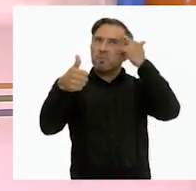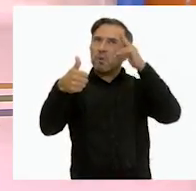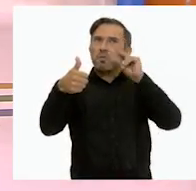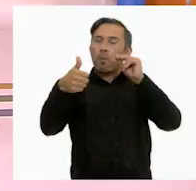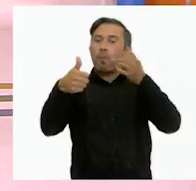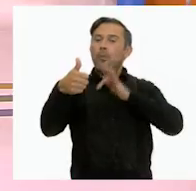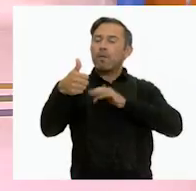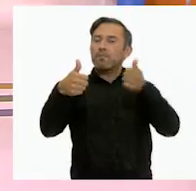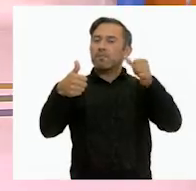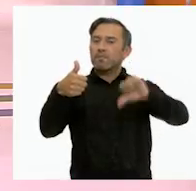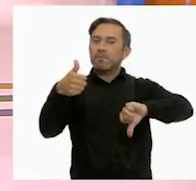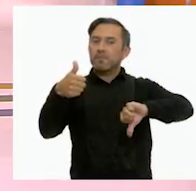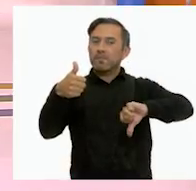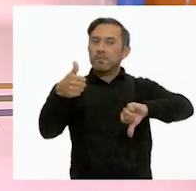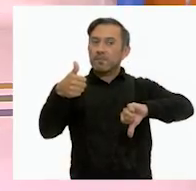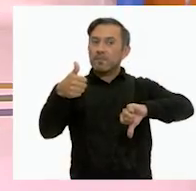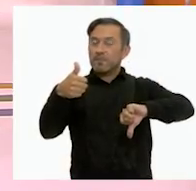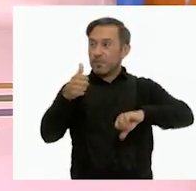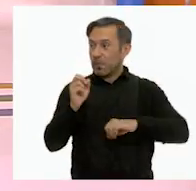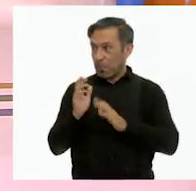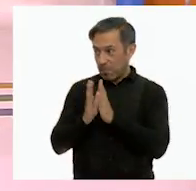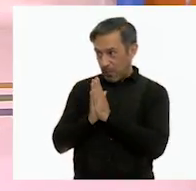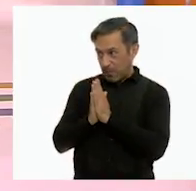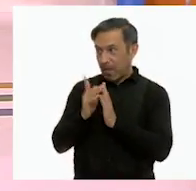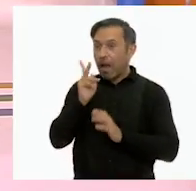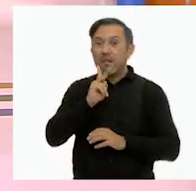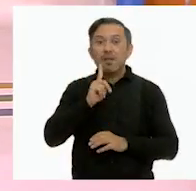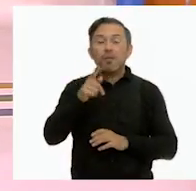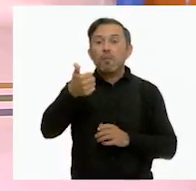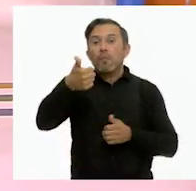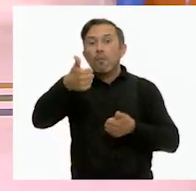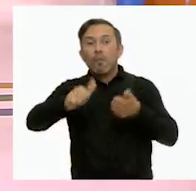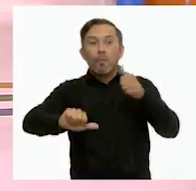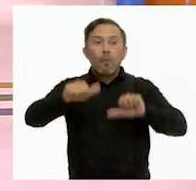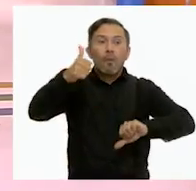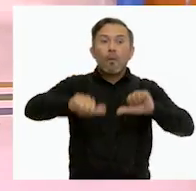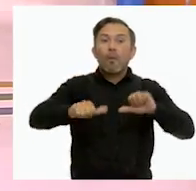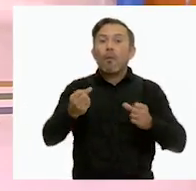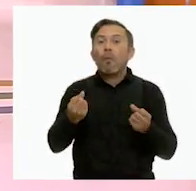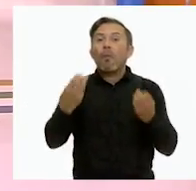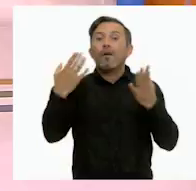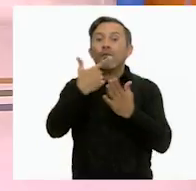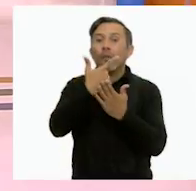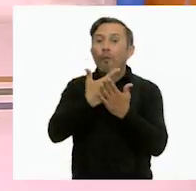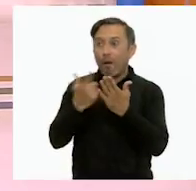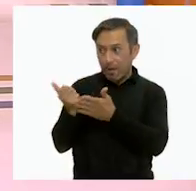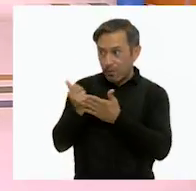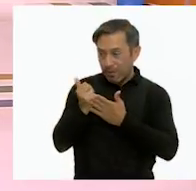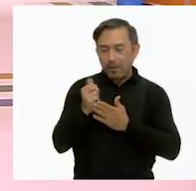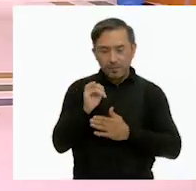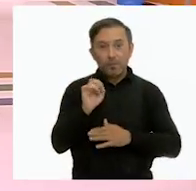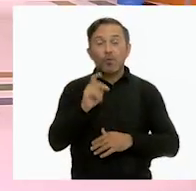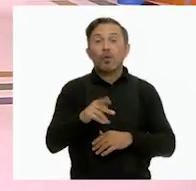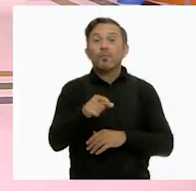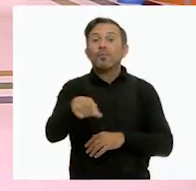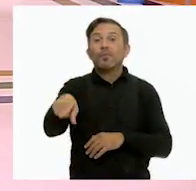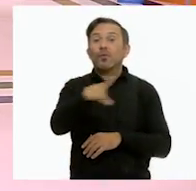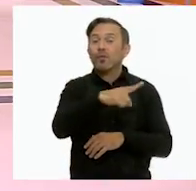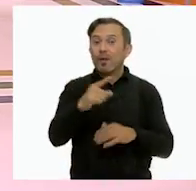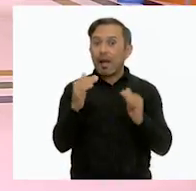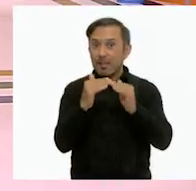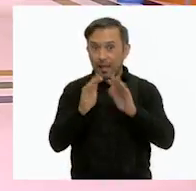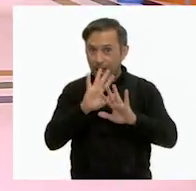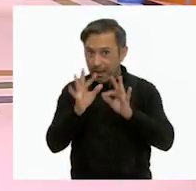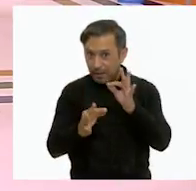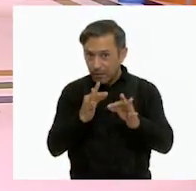abajo. ¿Me ayudas a contar estos pulgares? ¿Te parece si lo hacemos? Chicos, listos en su casa, a la cuenta de